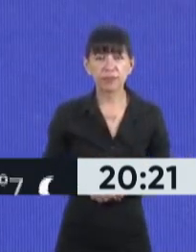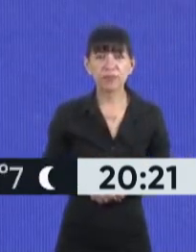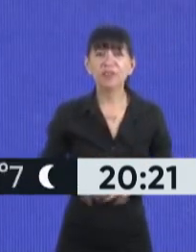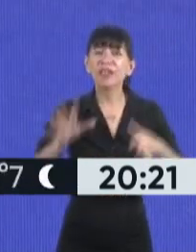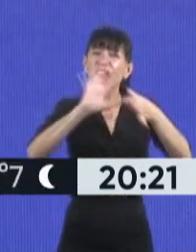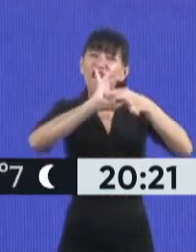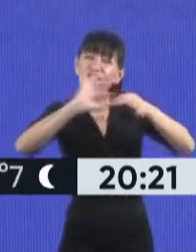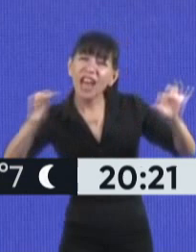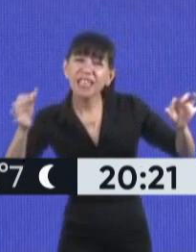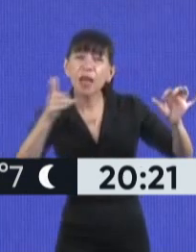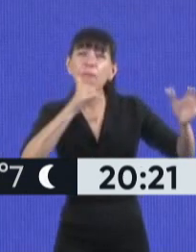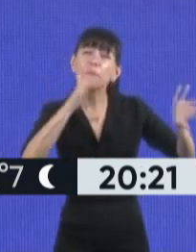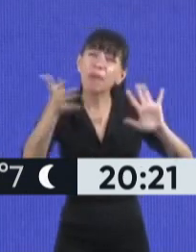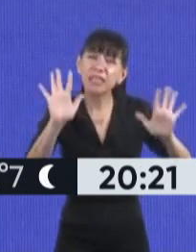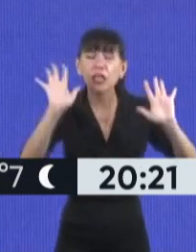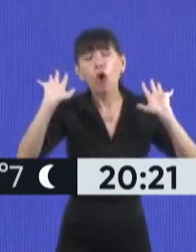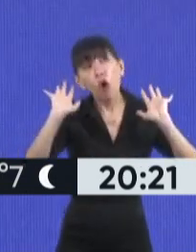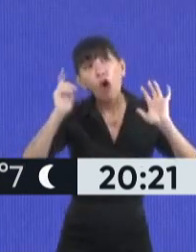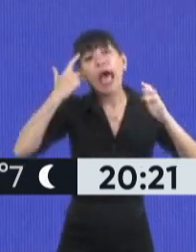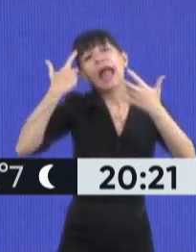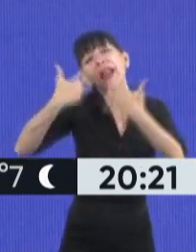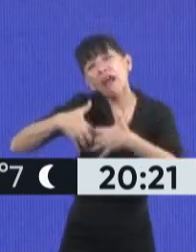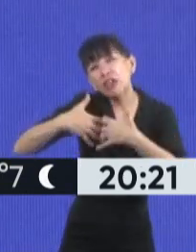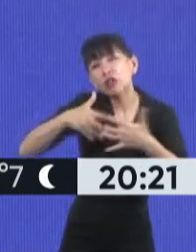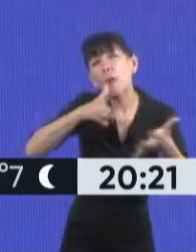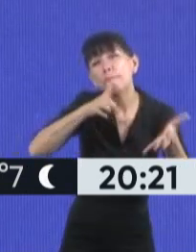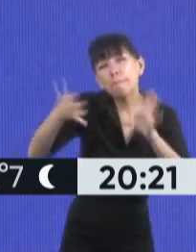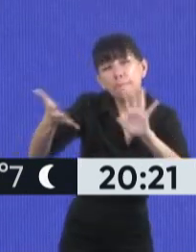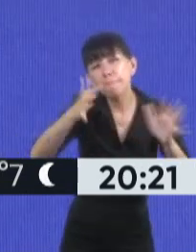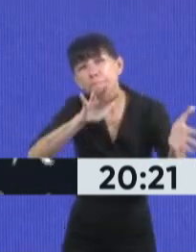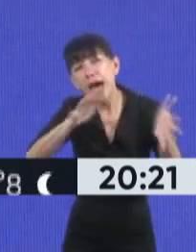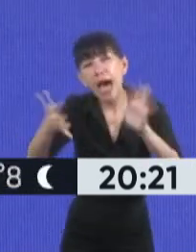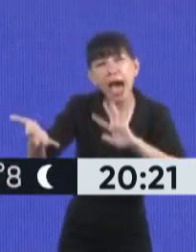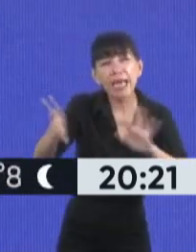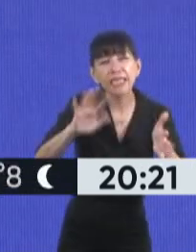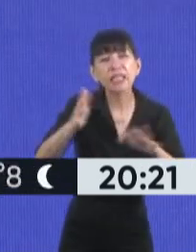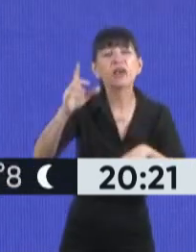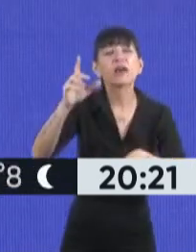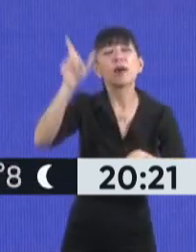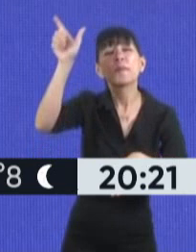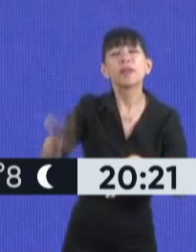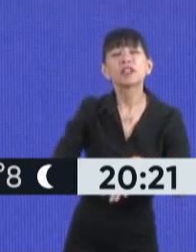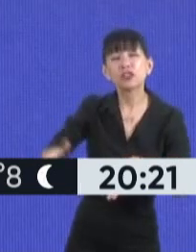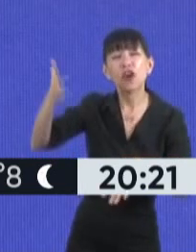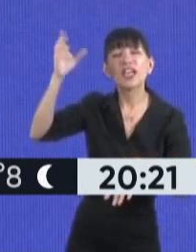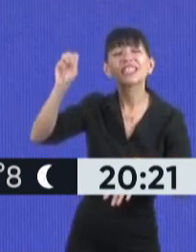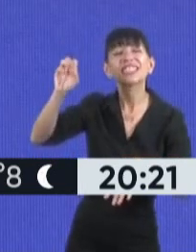es muy parecida, o es una reflexión muy parecida a una reflexión que Antonio Cafiero siempre hacía.